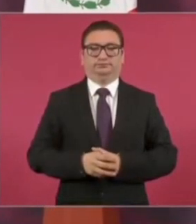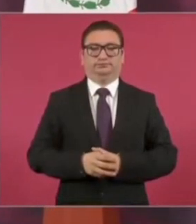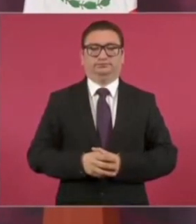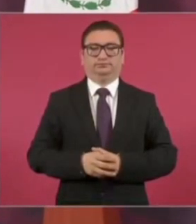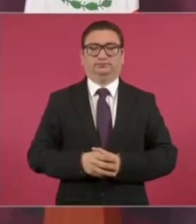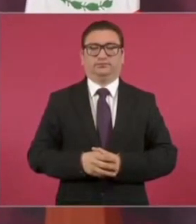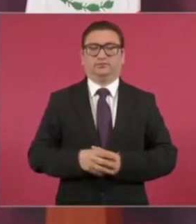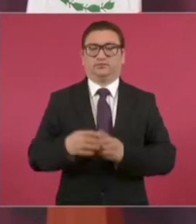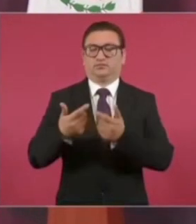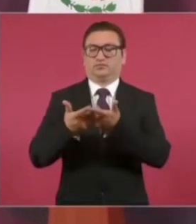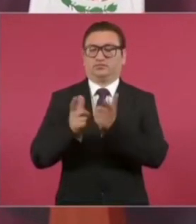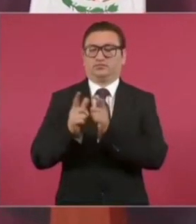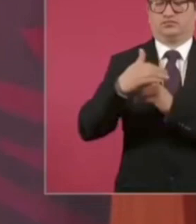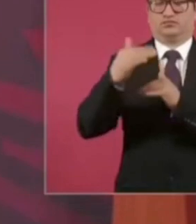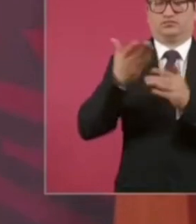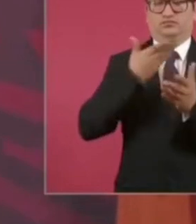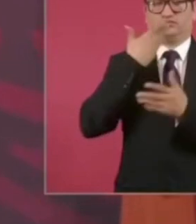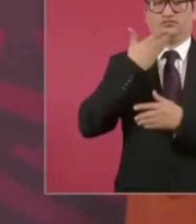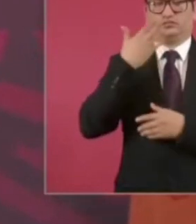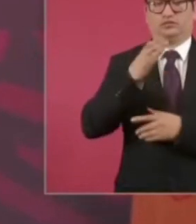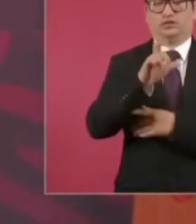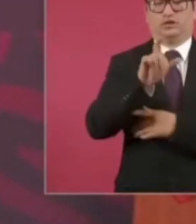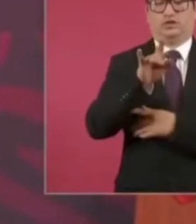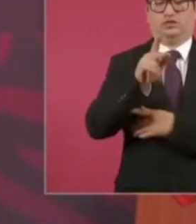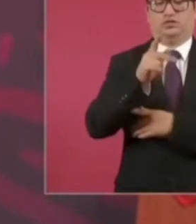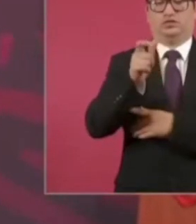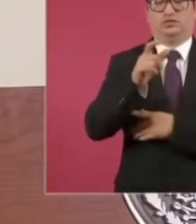del bloque conservador, Claudio X. González,